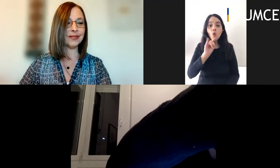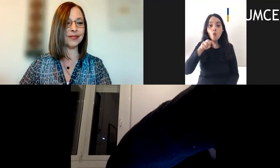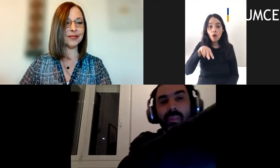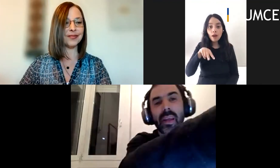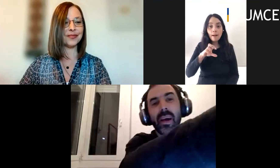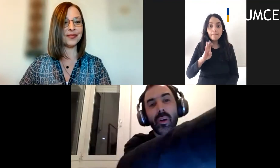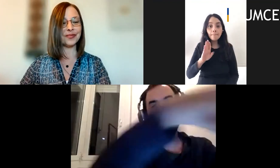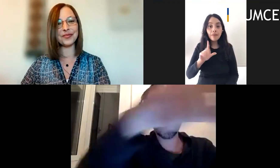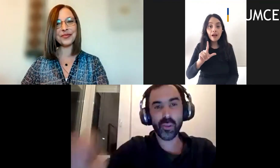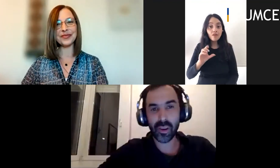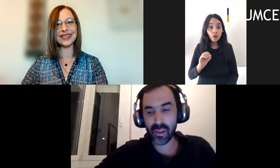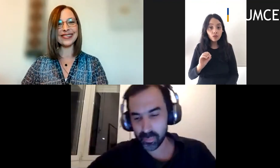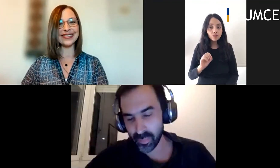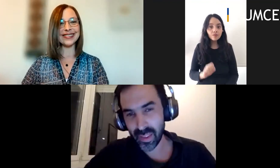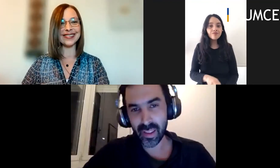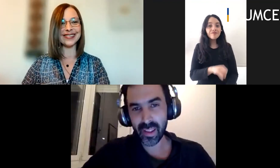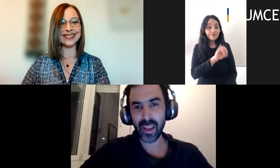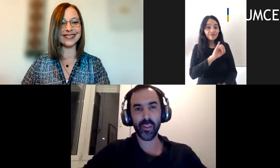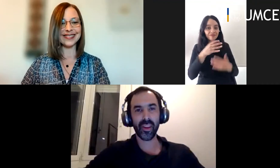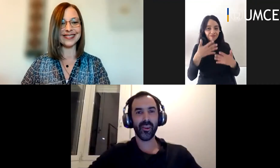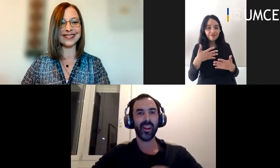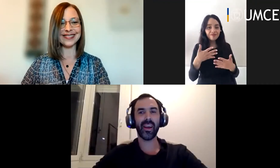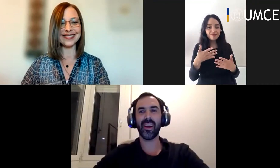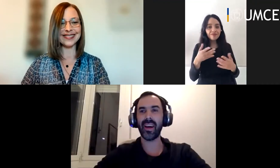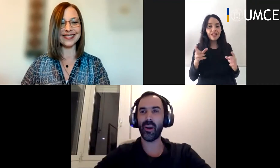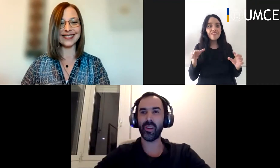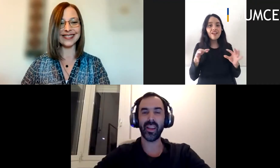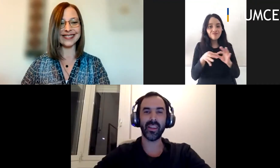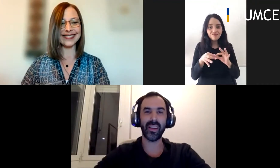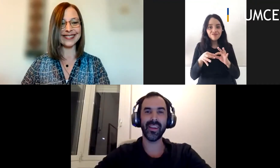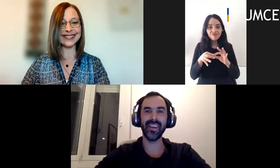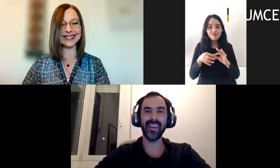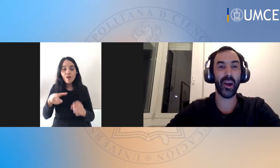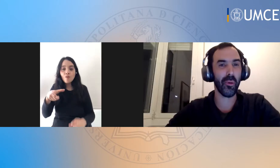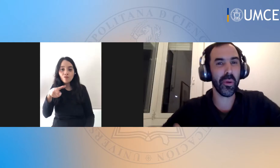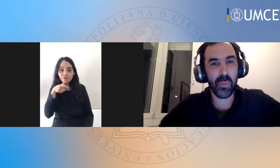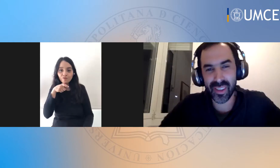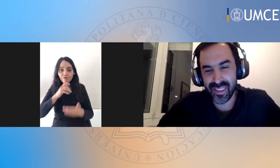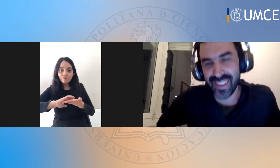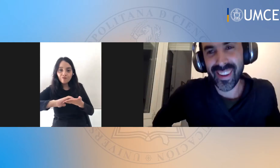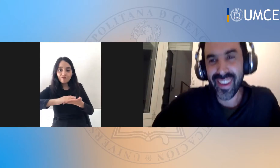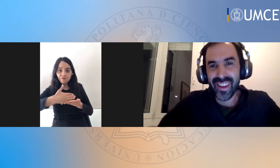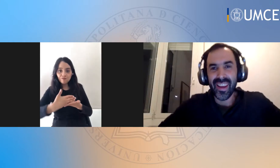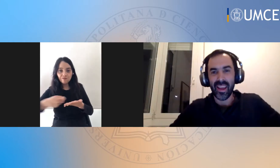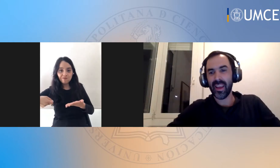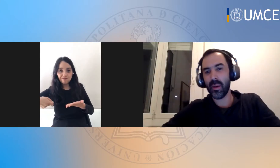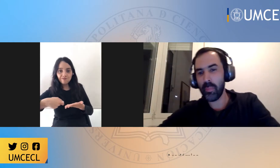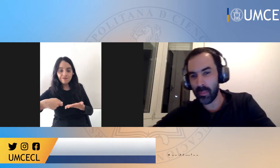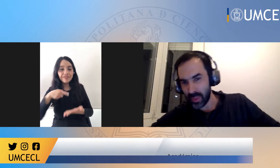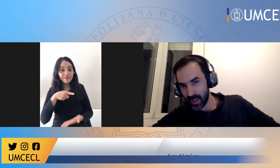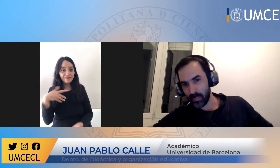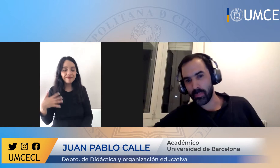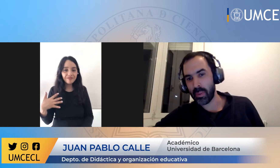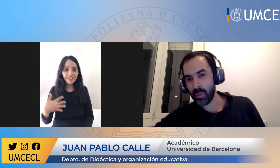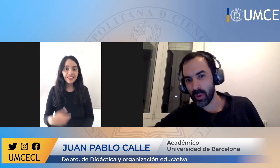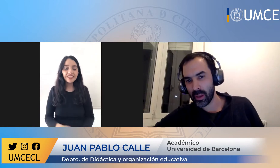Sí, ahora estaba conectando el ordenador a la corriente eléctrica, algo muy importante.